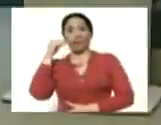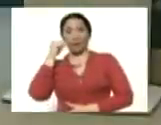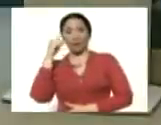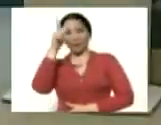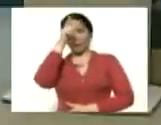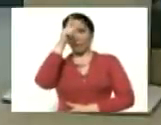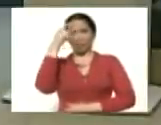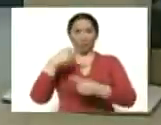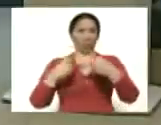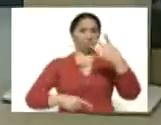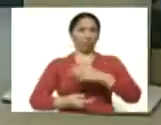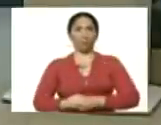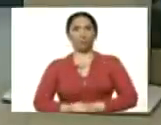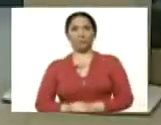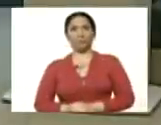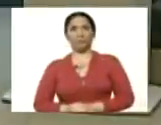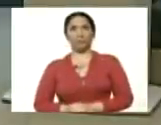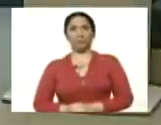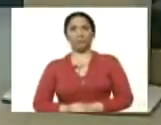etcétera.